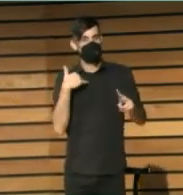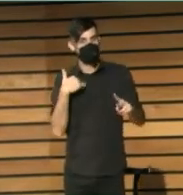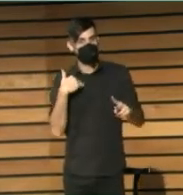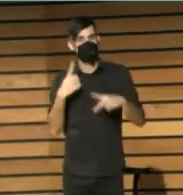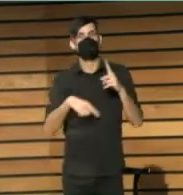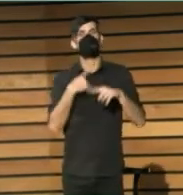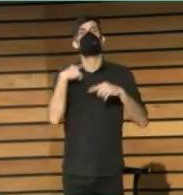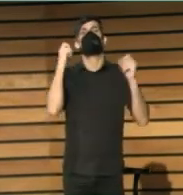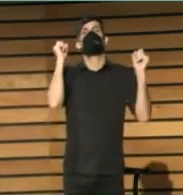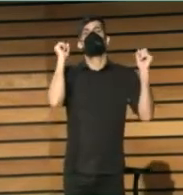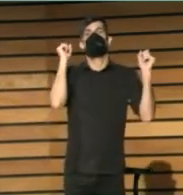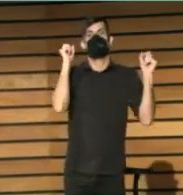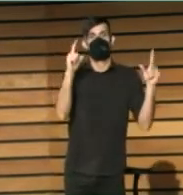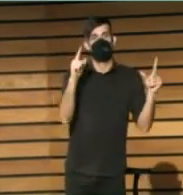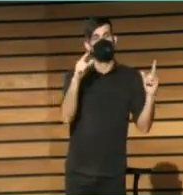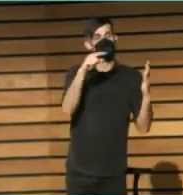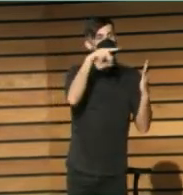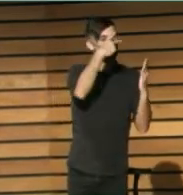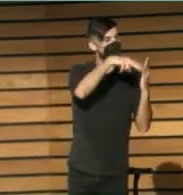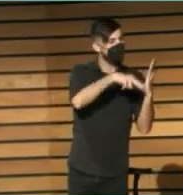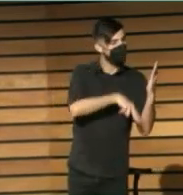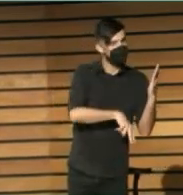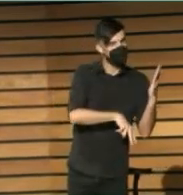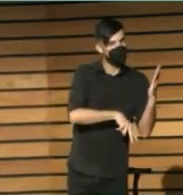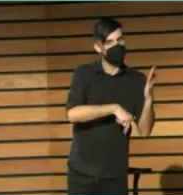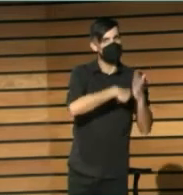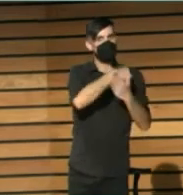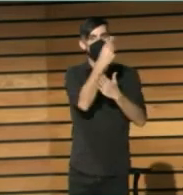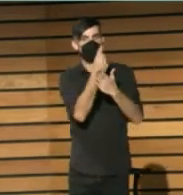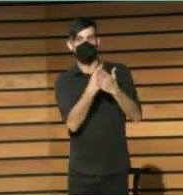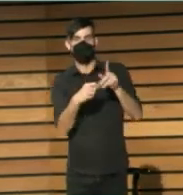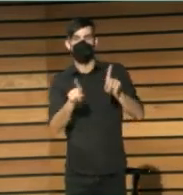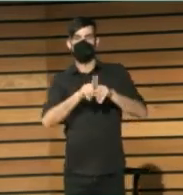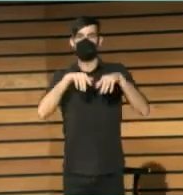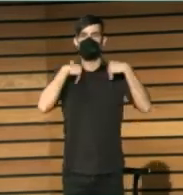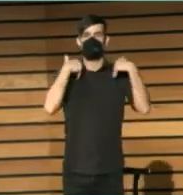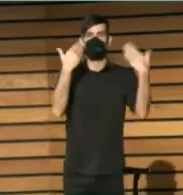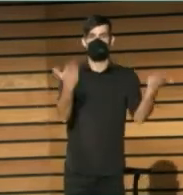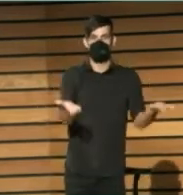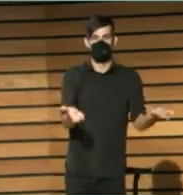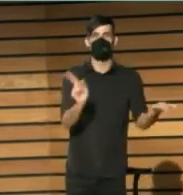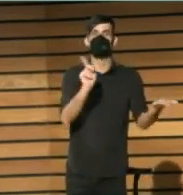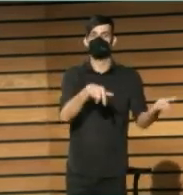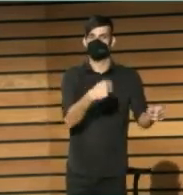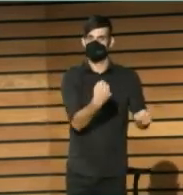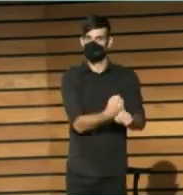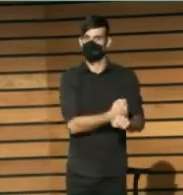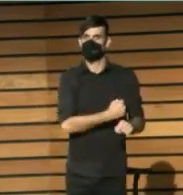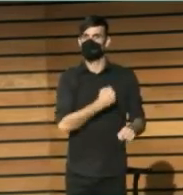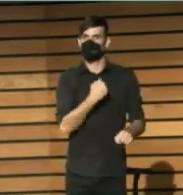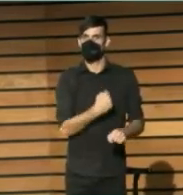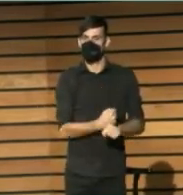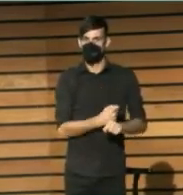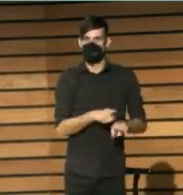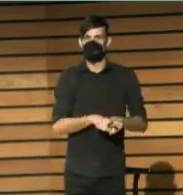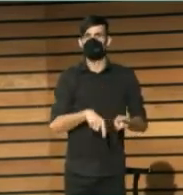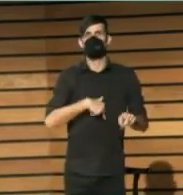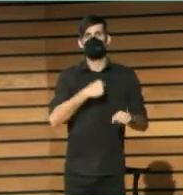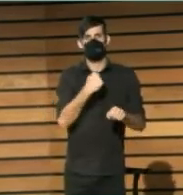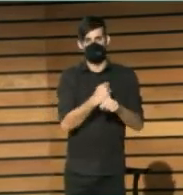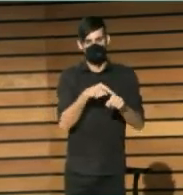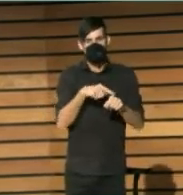y escribir era como vivir de veras, un regalo y a la vez un oficio, que era también el oficio de